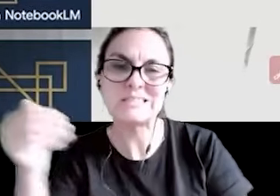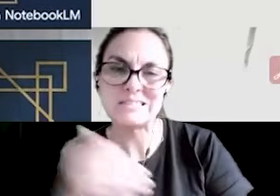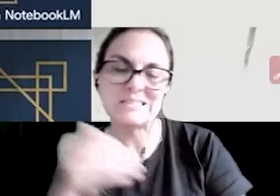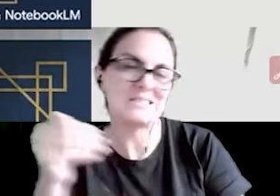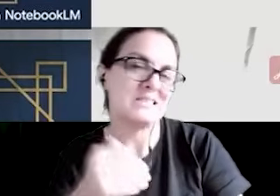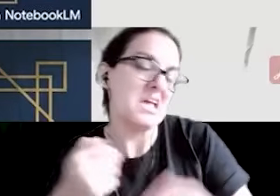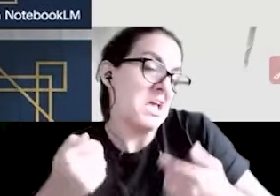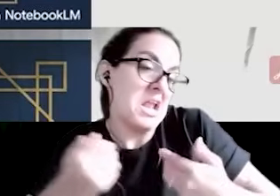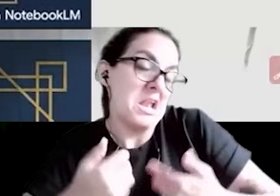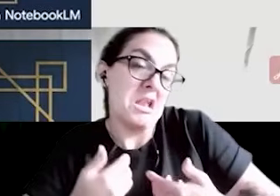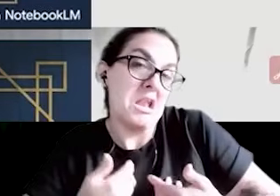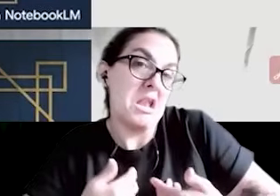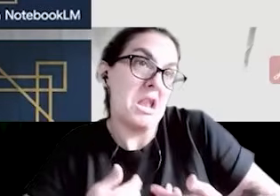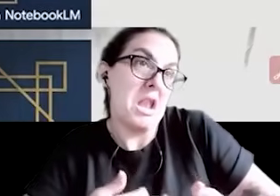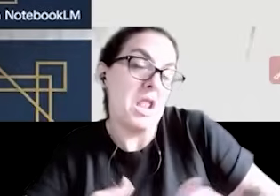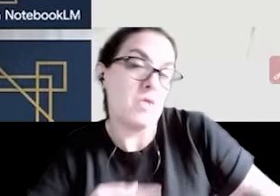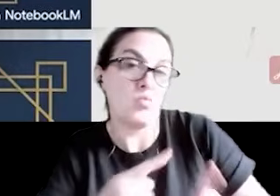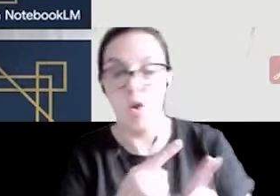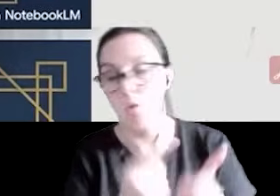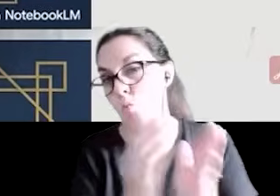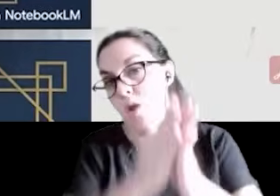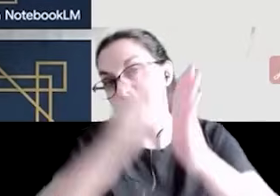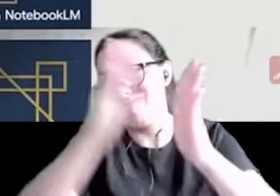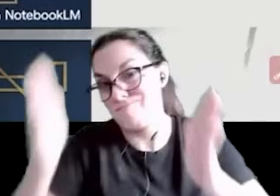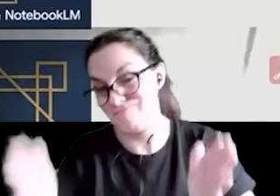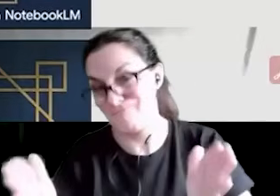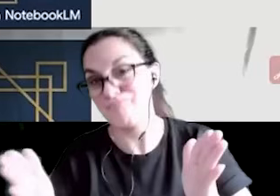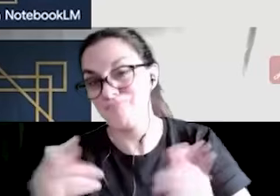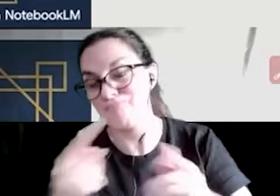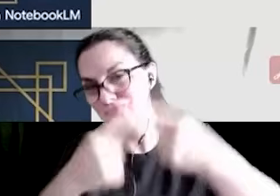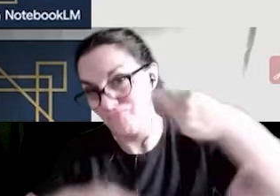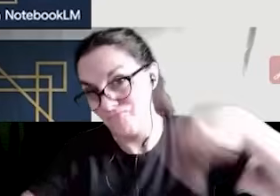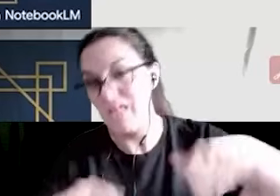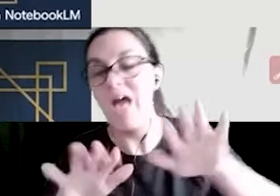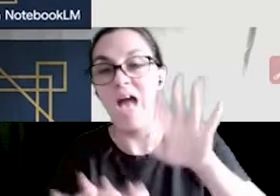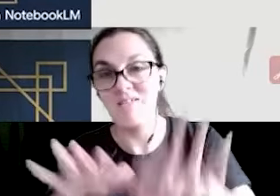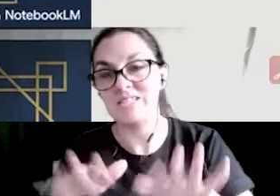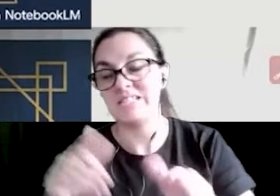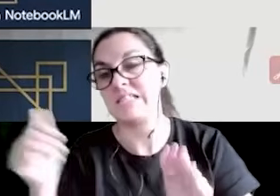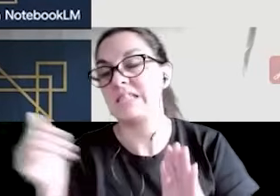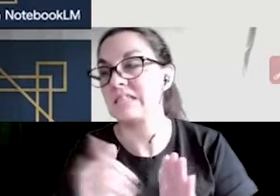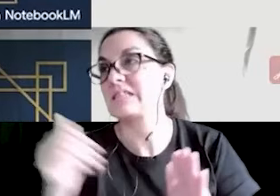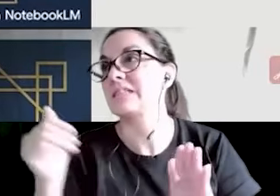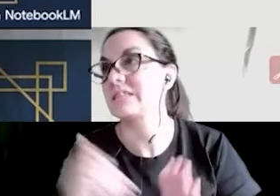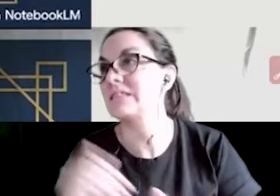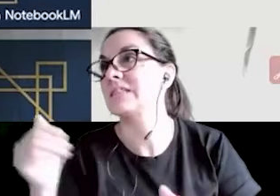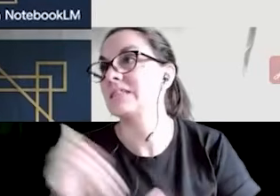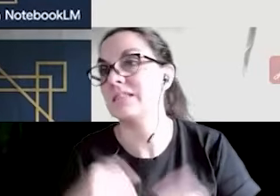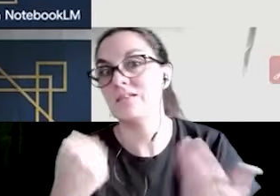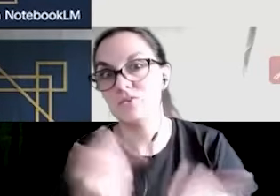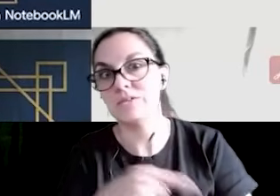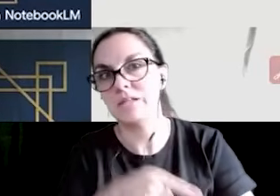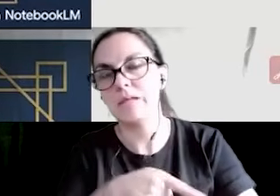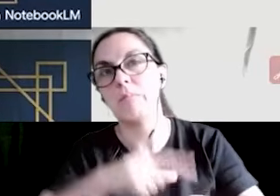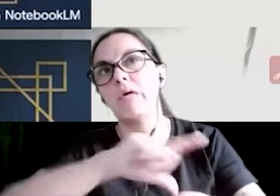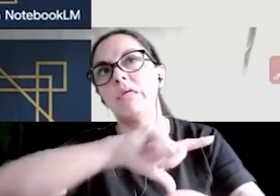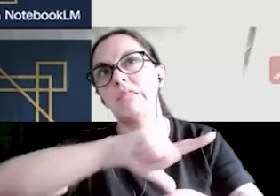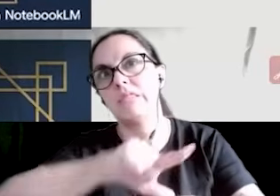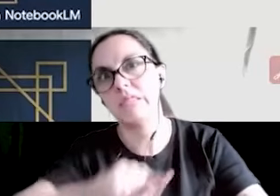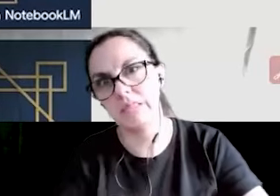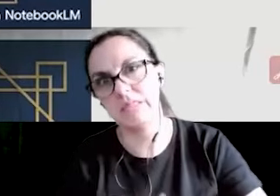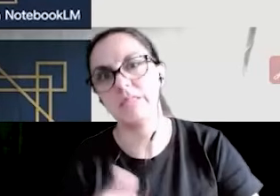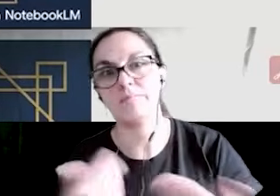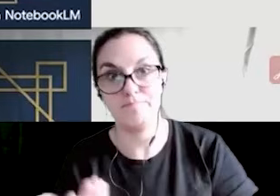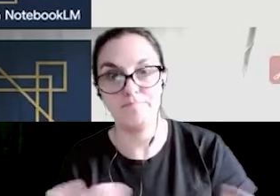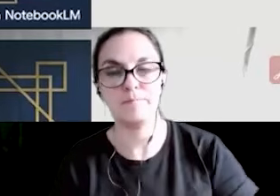naturales entre los plazos de una orden de intervención, etcétera, el tiempo se va a pasar. Y la última es en el caso